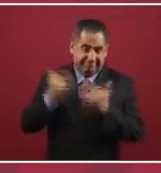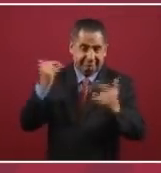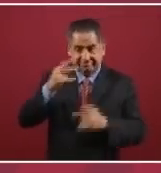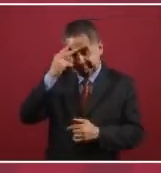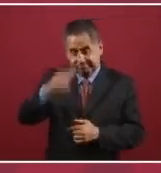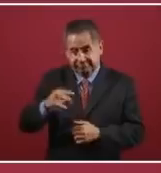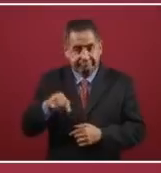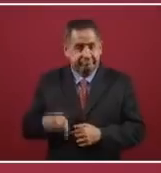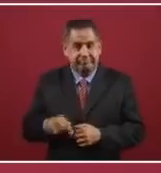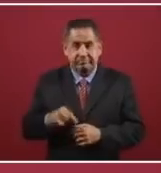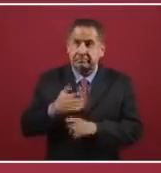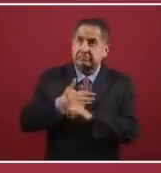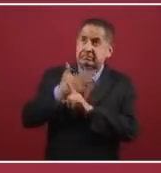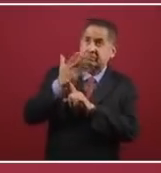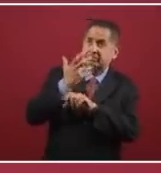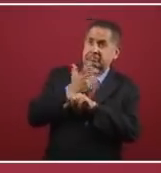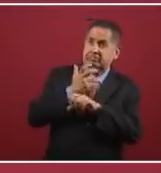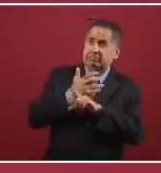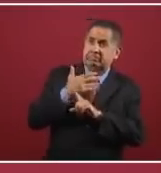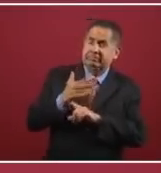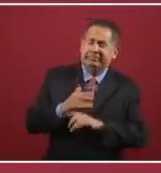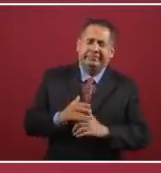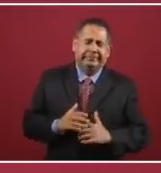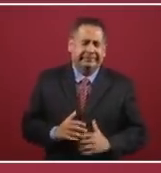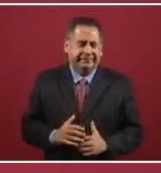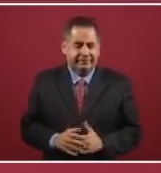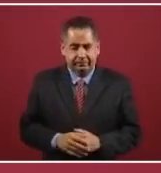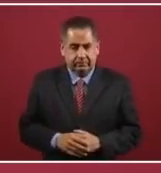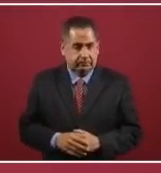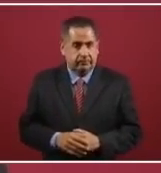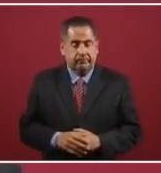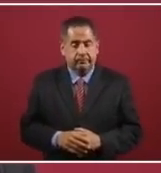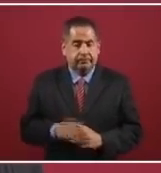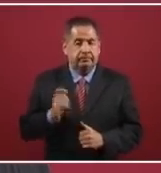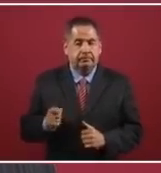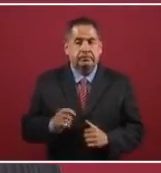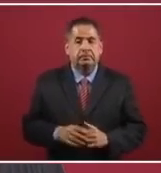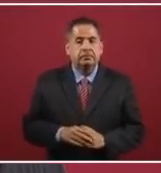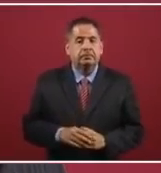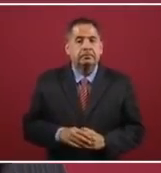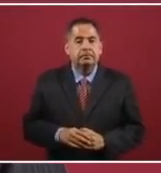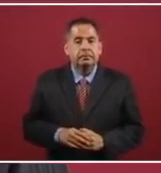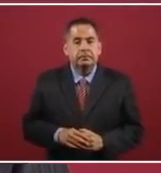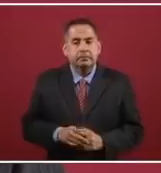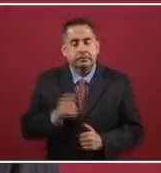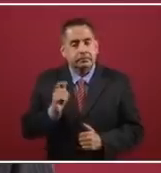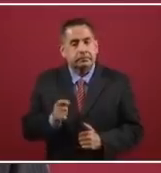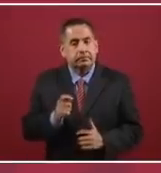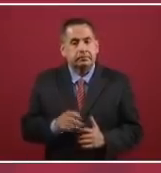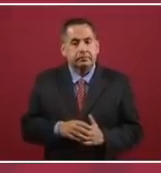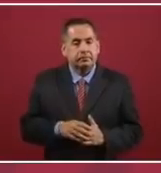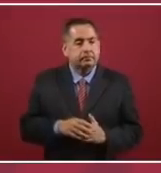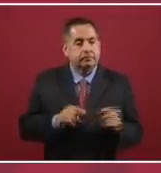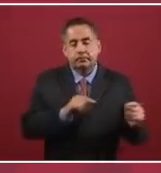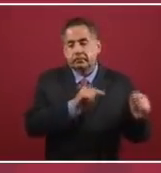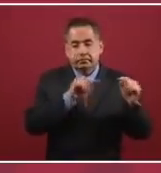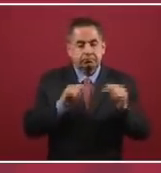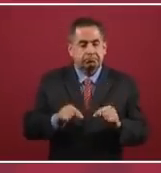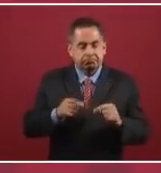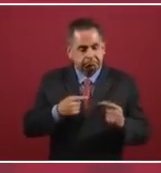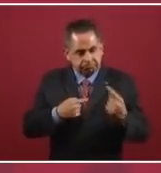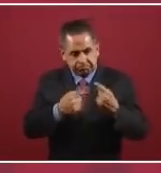de la historia de México. y se llegan los